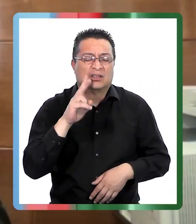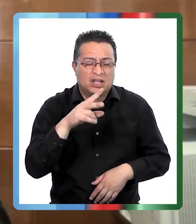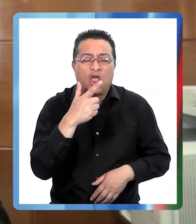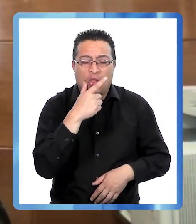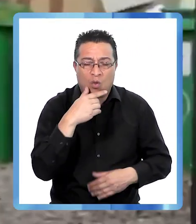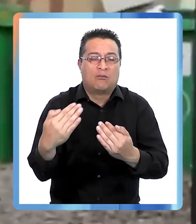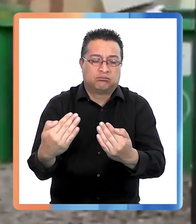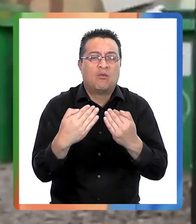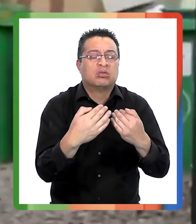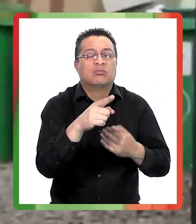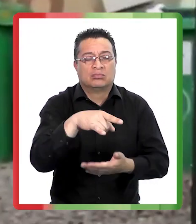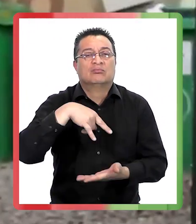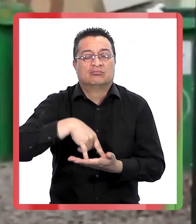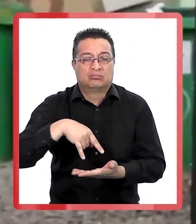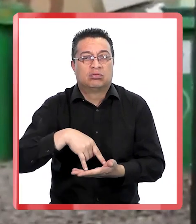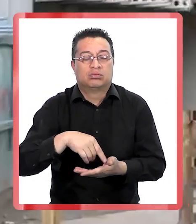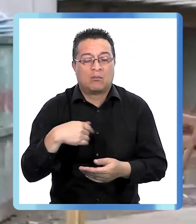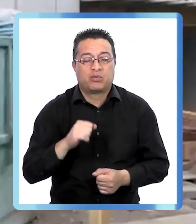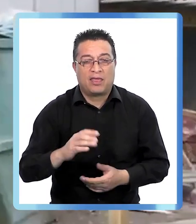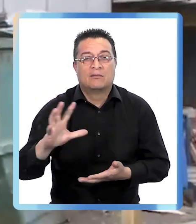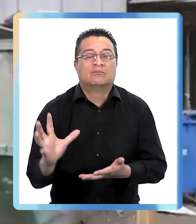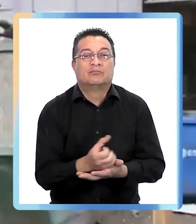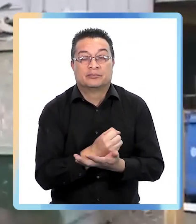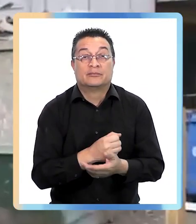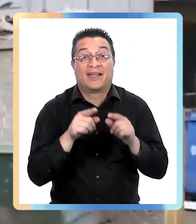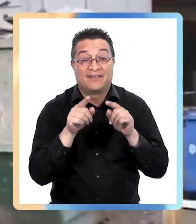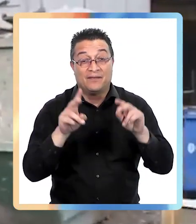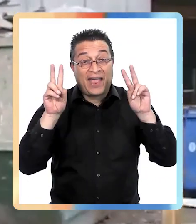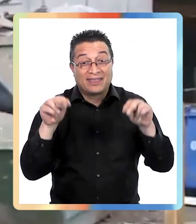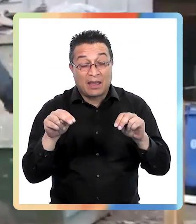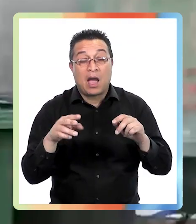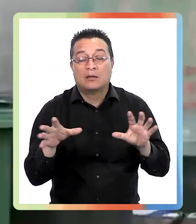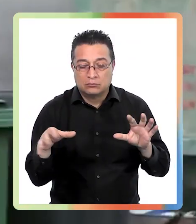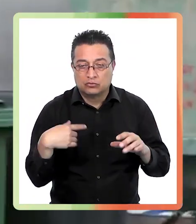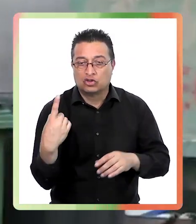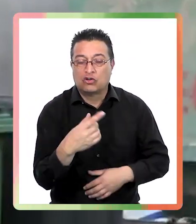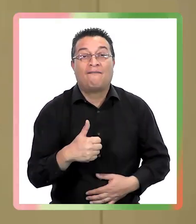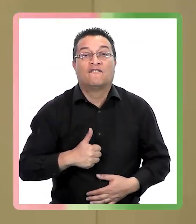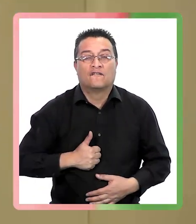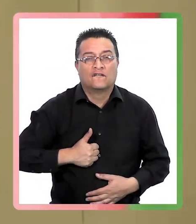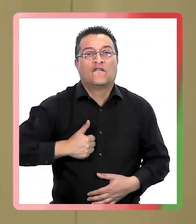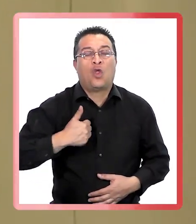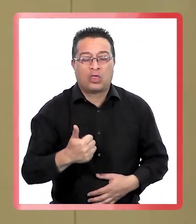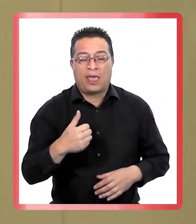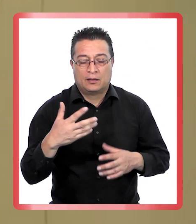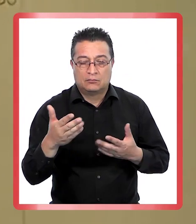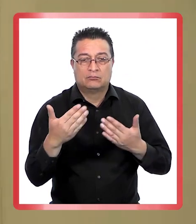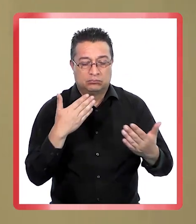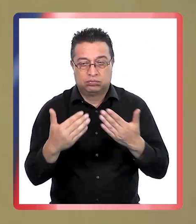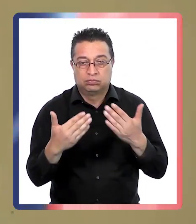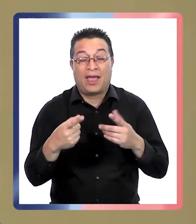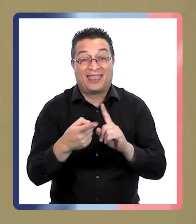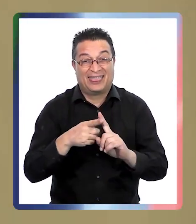contar con los apoyos de la y los parlamentarios para llevarlo adelante. Es un tema que reúne muchas voluntades y que